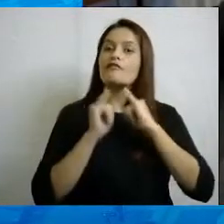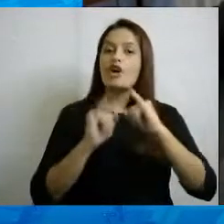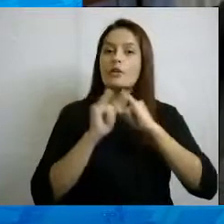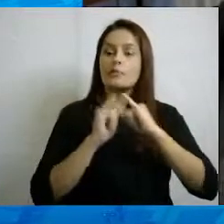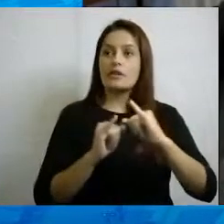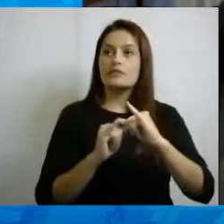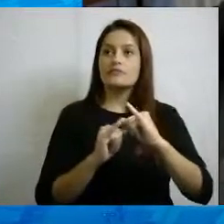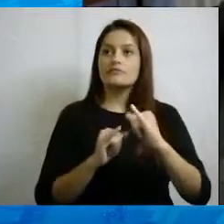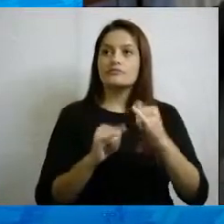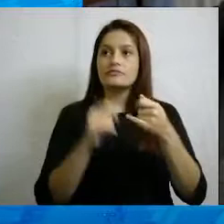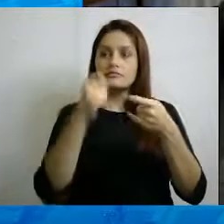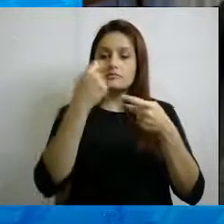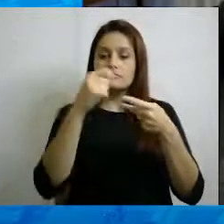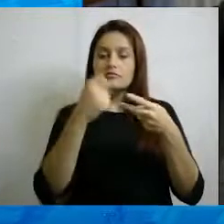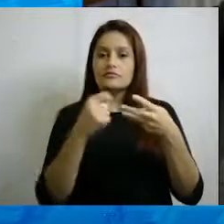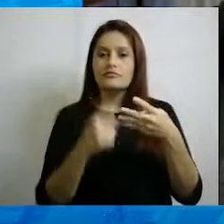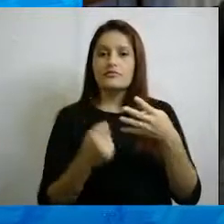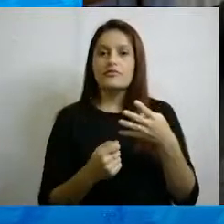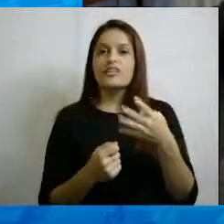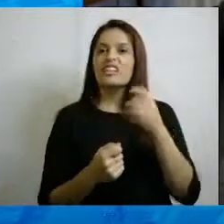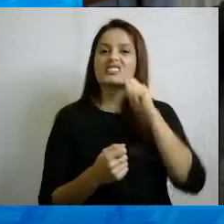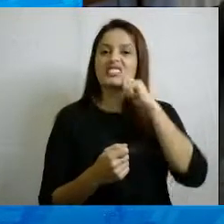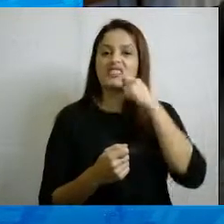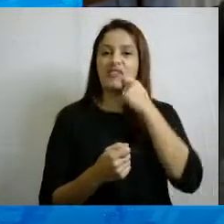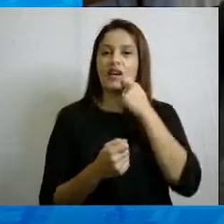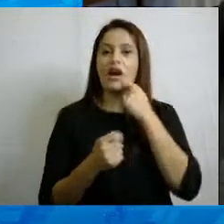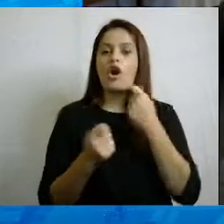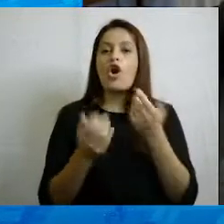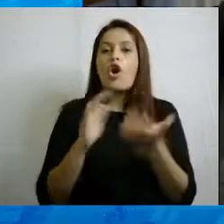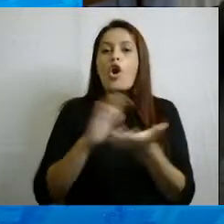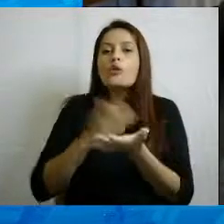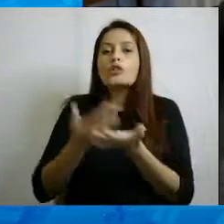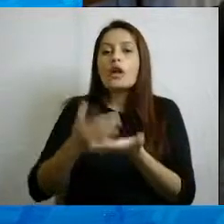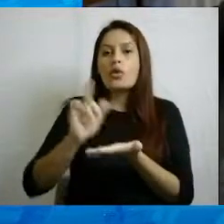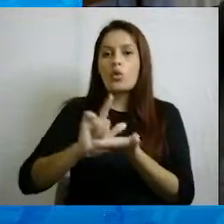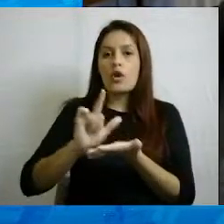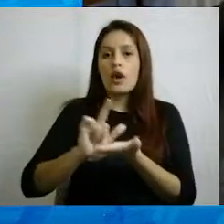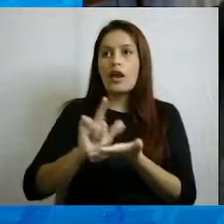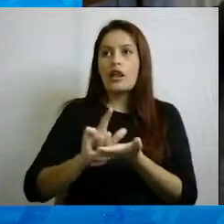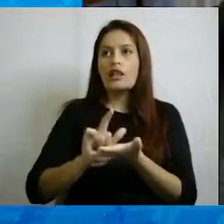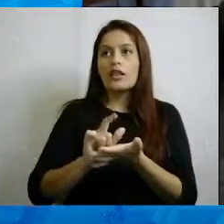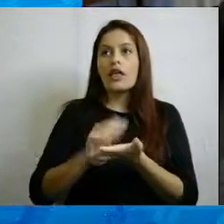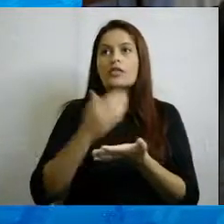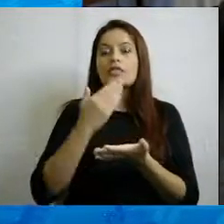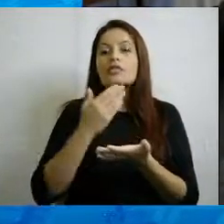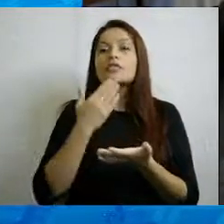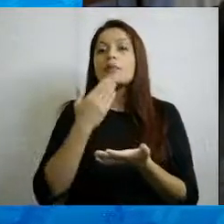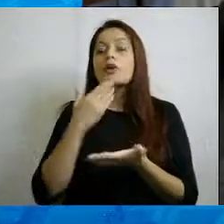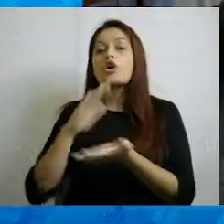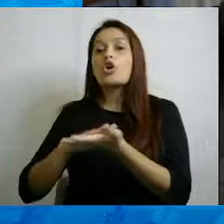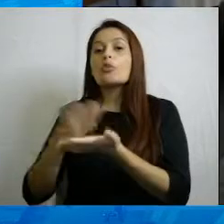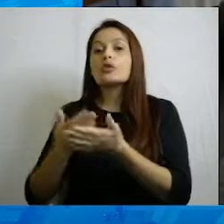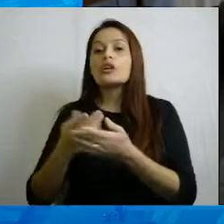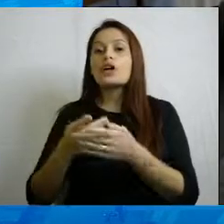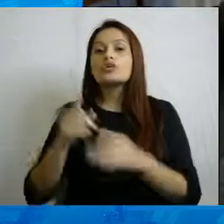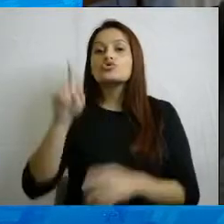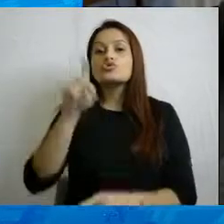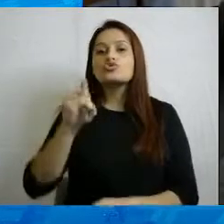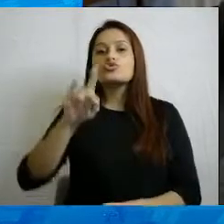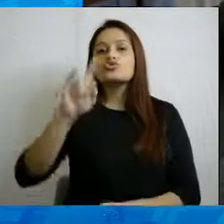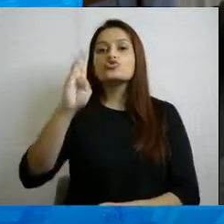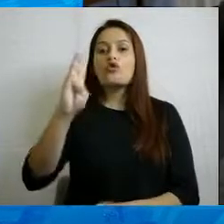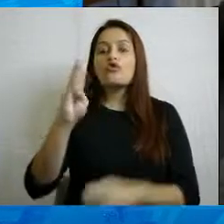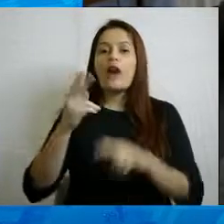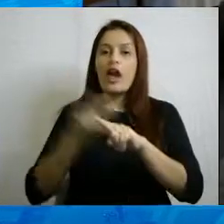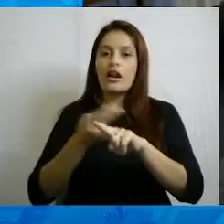que detallaba las condiciones del lugar y las condiciones de los subarriendos. Entonces, yo quiero pedir eso antes